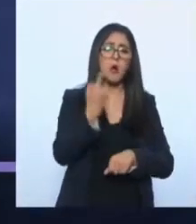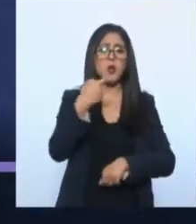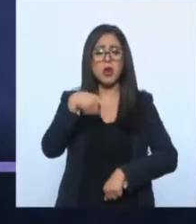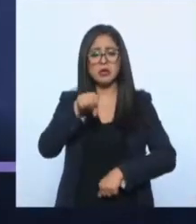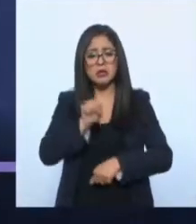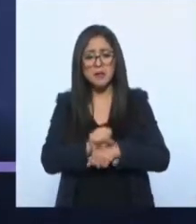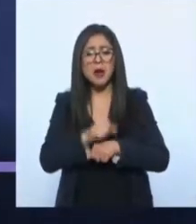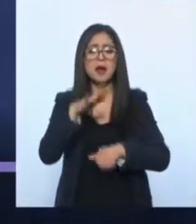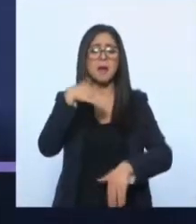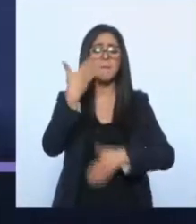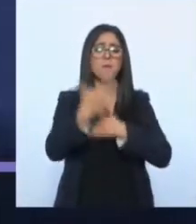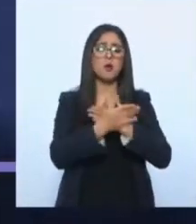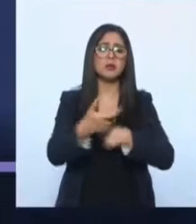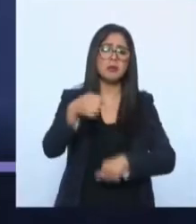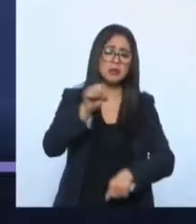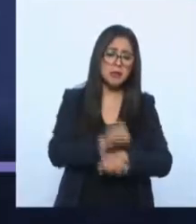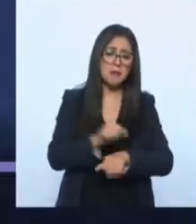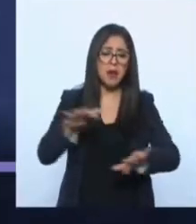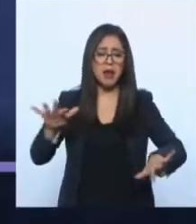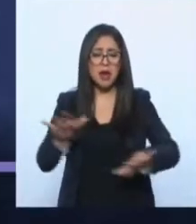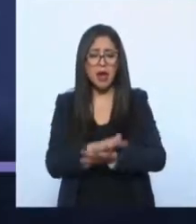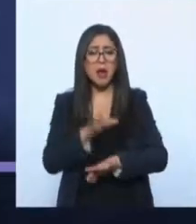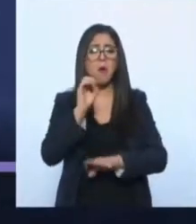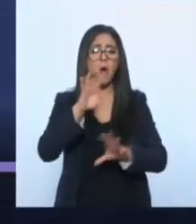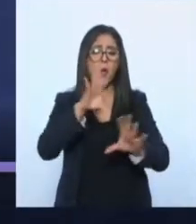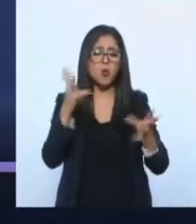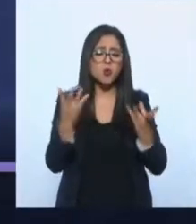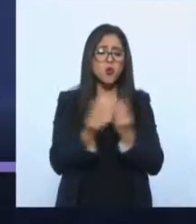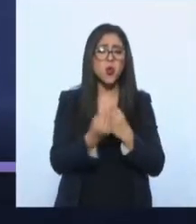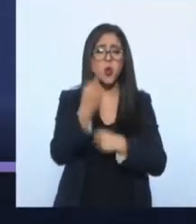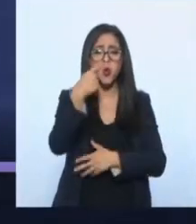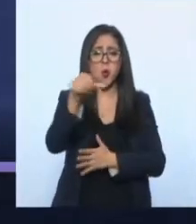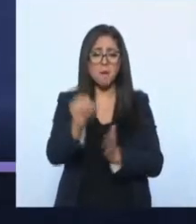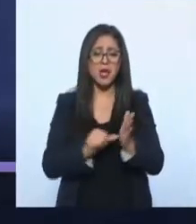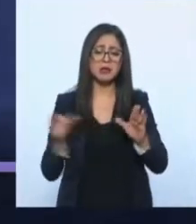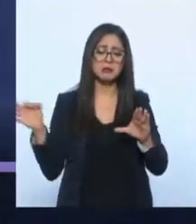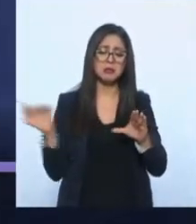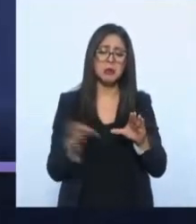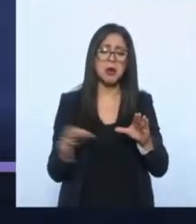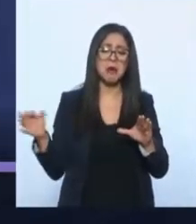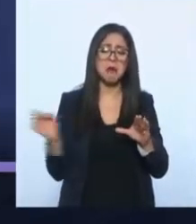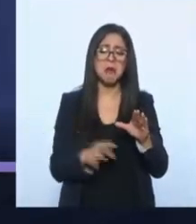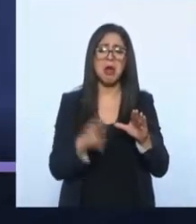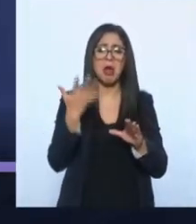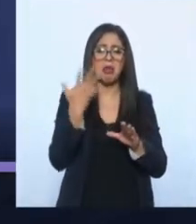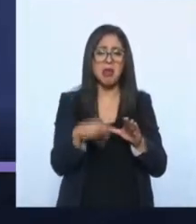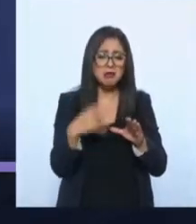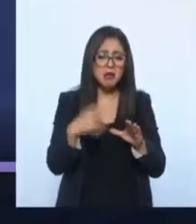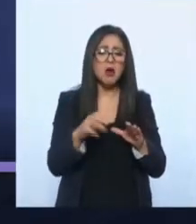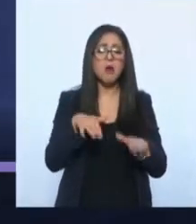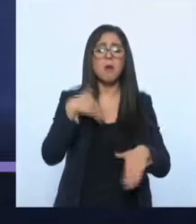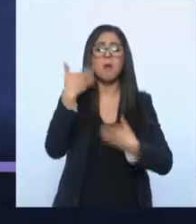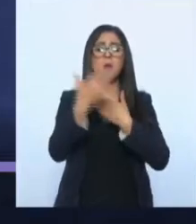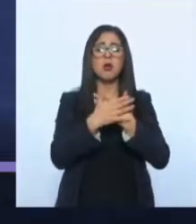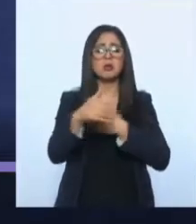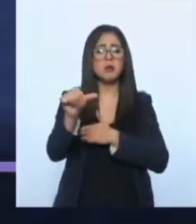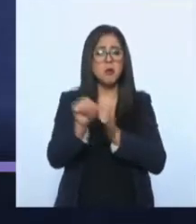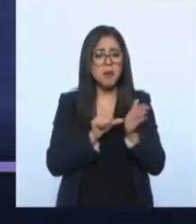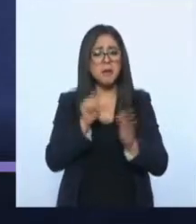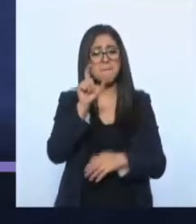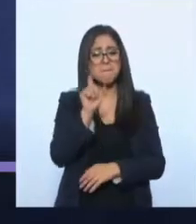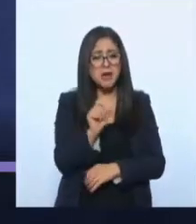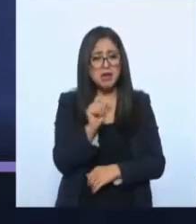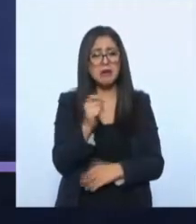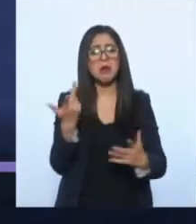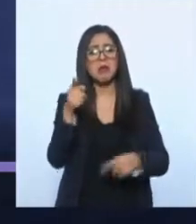la siguiente semana, o el mes completo, aventarse los 10 pesitos e incrementarlo el siguiente mes, 20 pesos, de acuerdo a sus